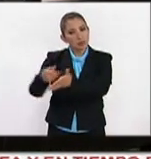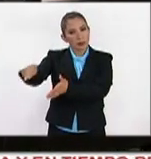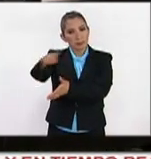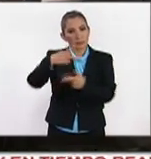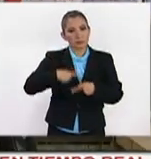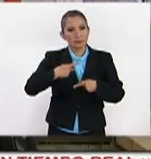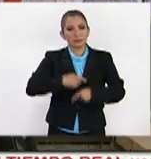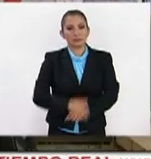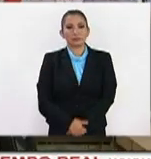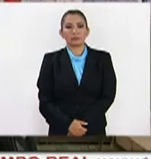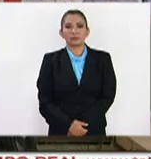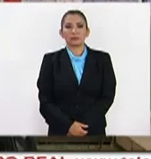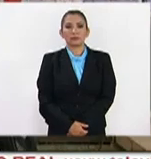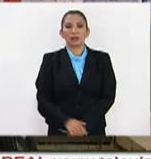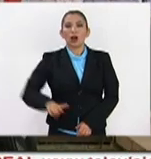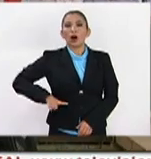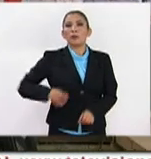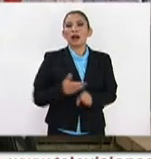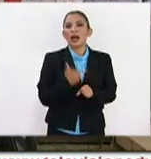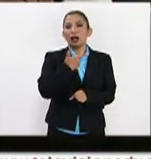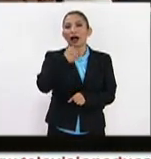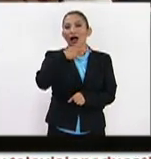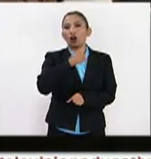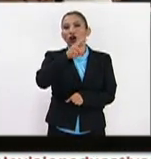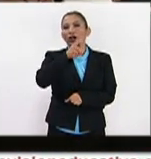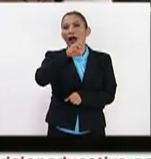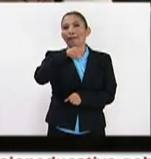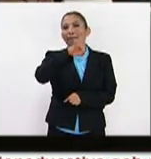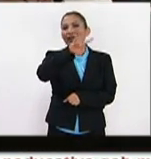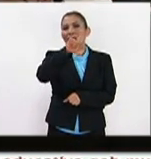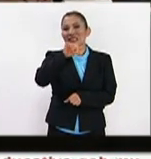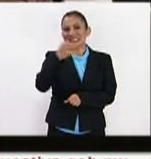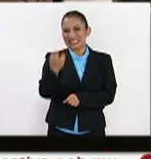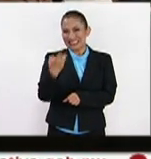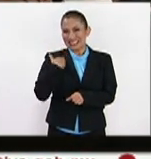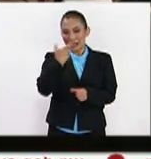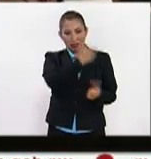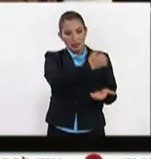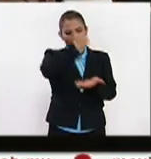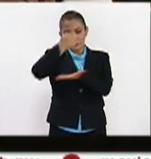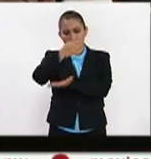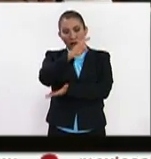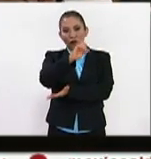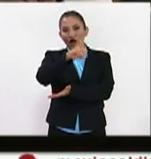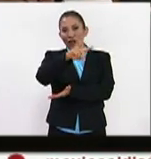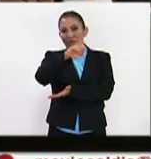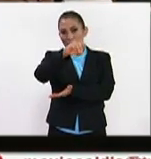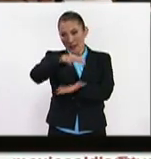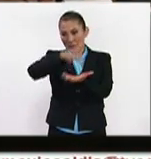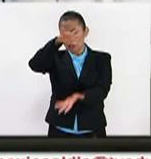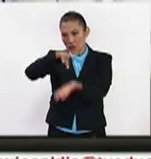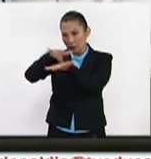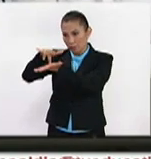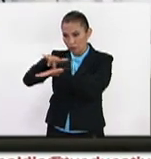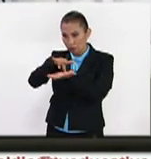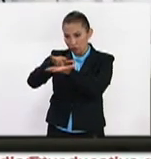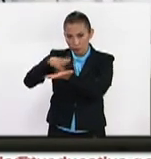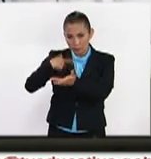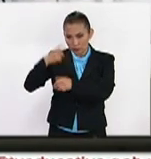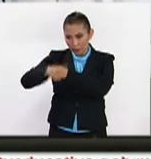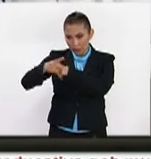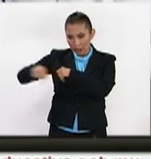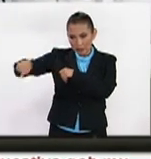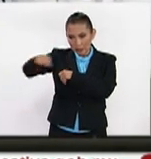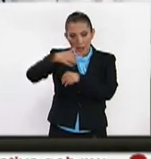sociedad. El gobernador Graco Ramírez aseguró que con los recursos del Fonden se apoyará a la mayoría de los afectados, mientras